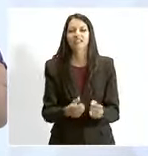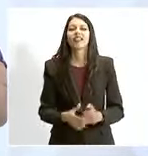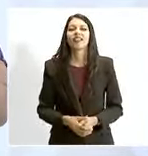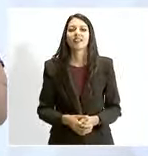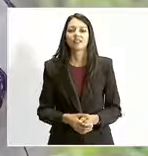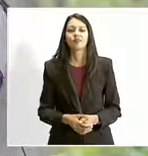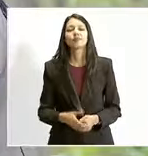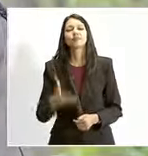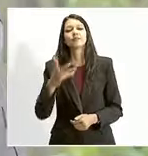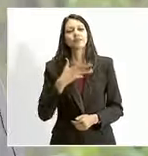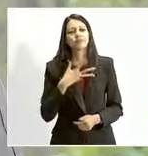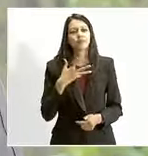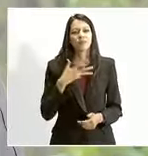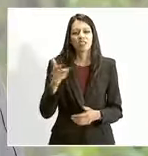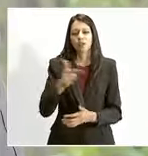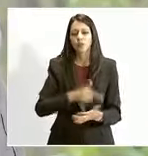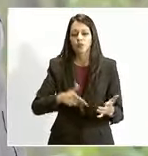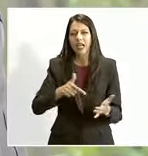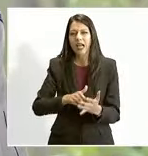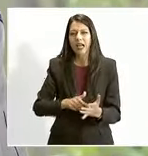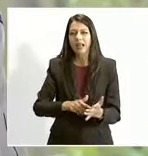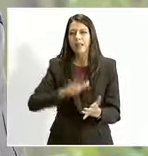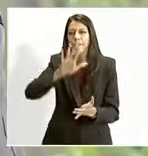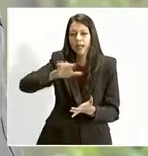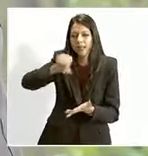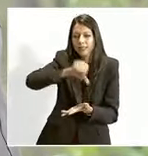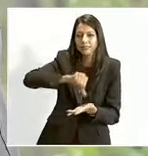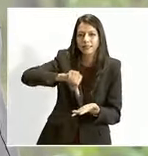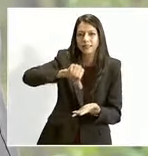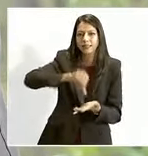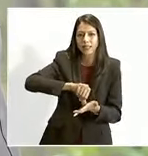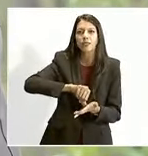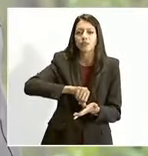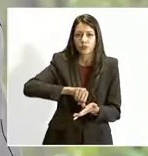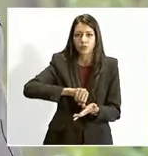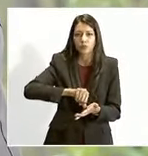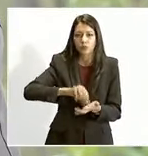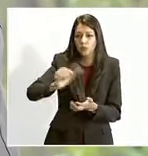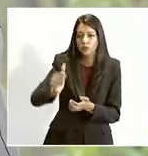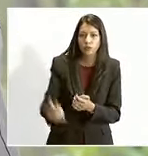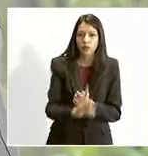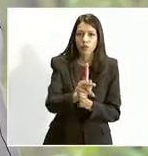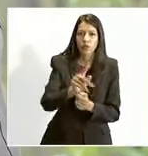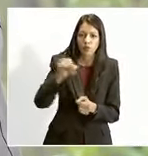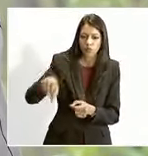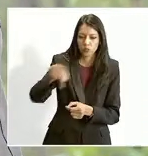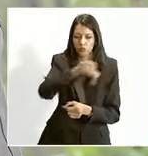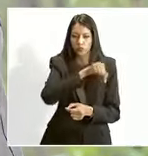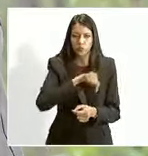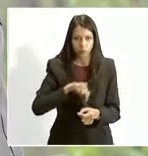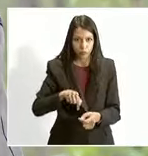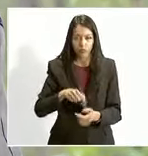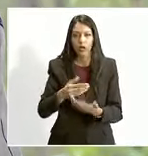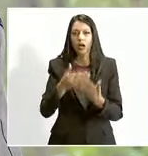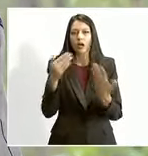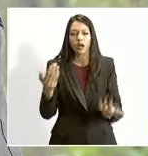está en un lugar central en la en la cañada de los 11 pueblos ahora estaba el